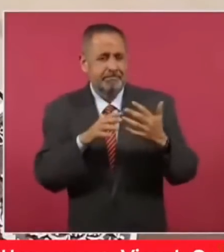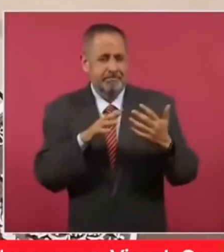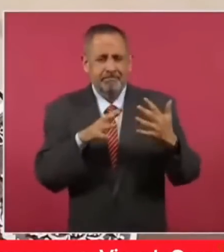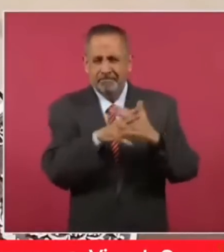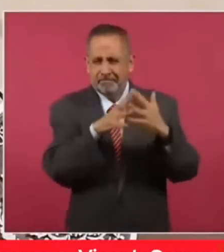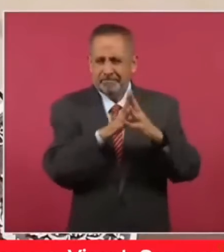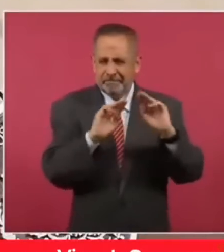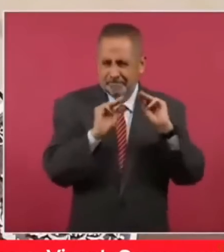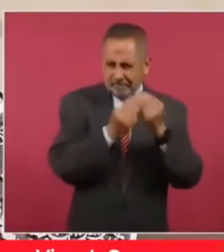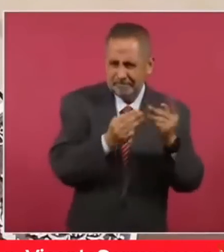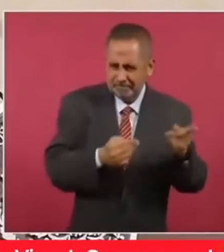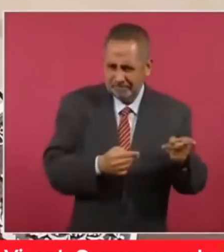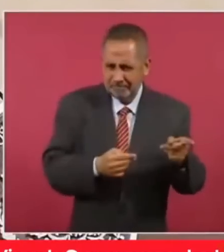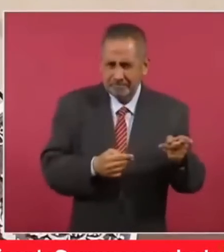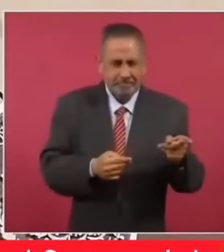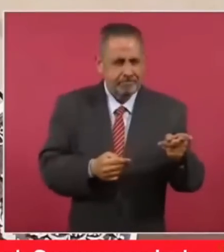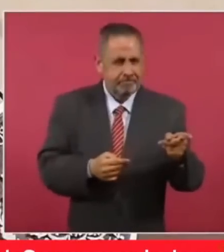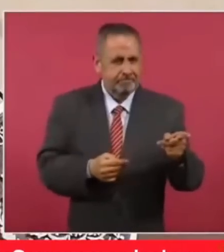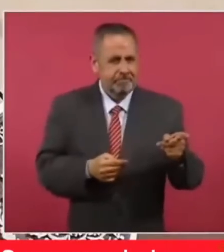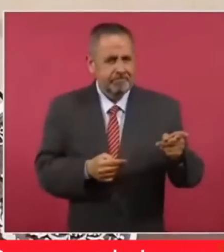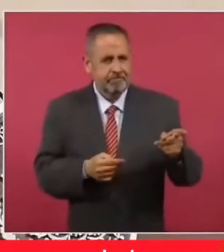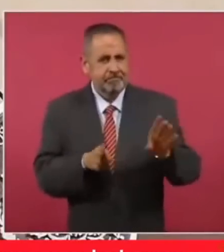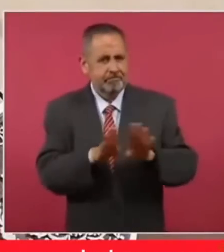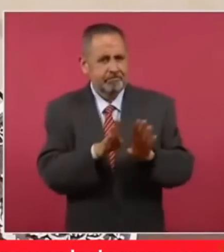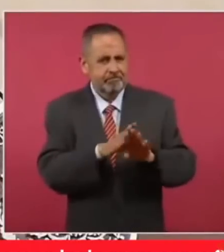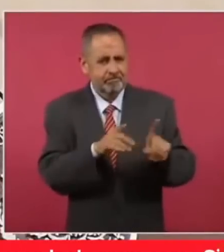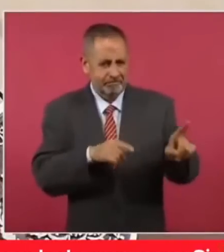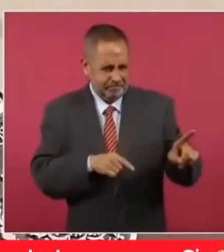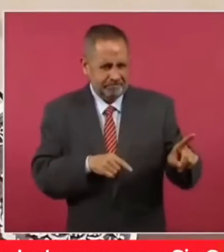delincuencia llamada organizada,